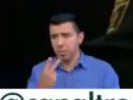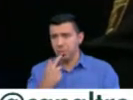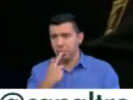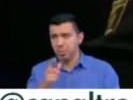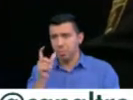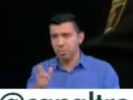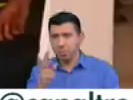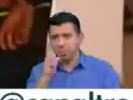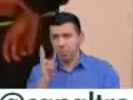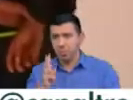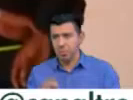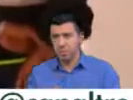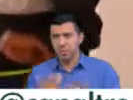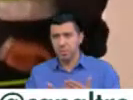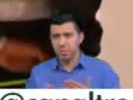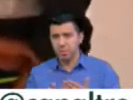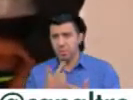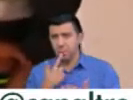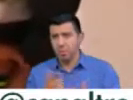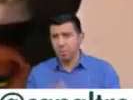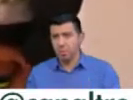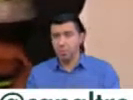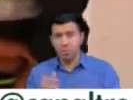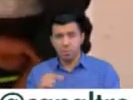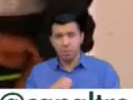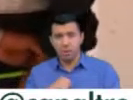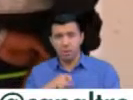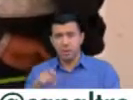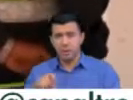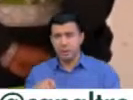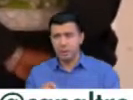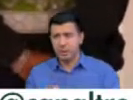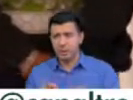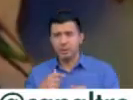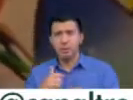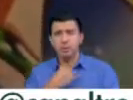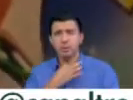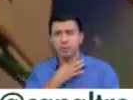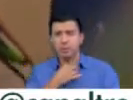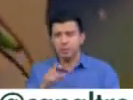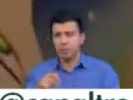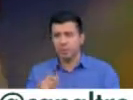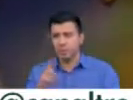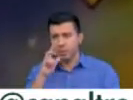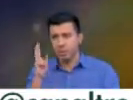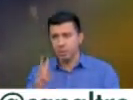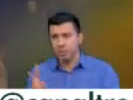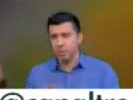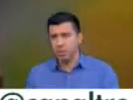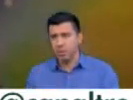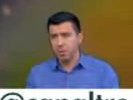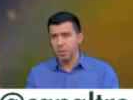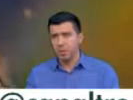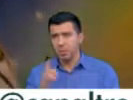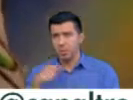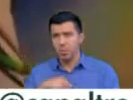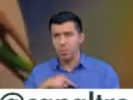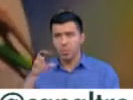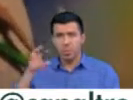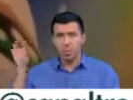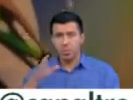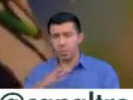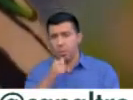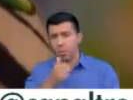verificaron los documentos ellas dicen tener necesidades en Venezuela llegamos porque en nuestro país no hay comida no hay